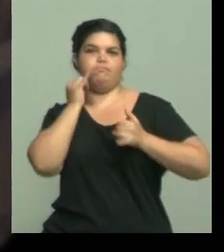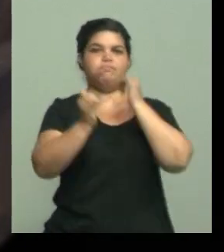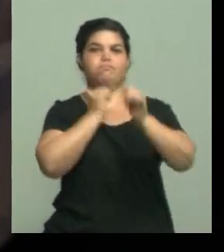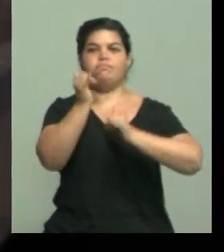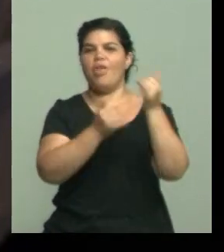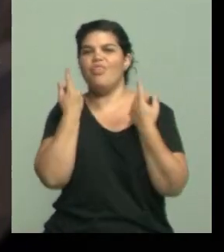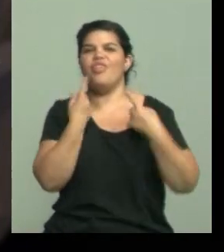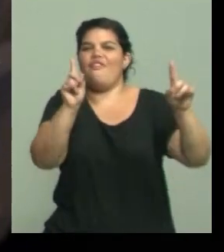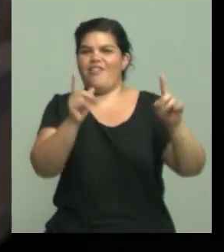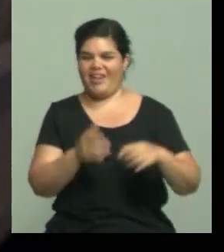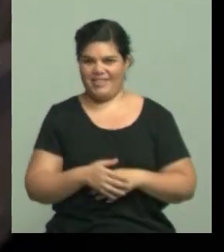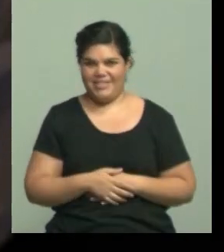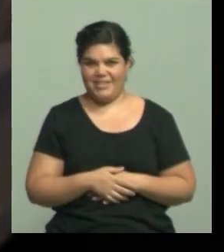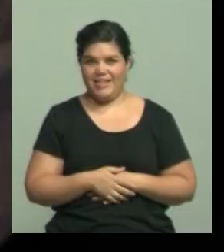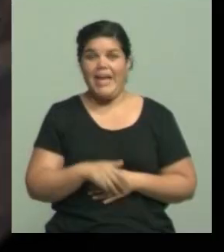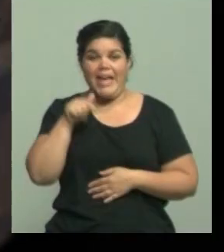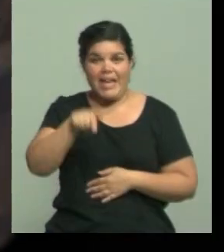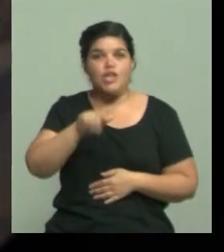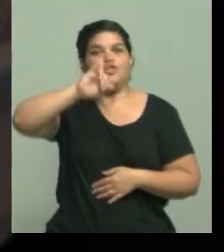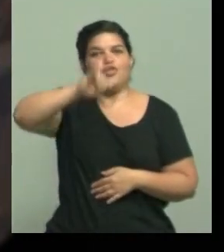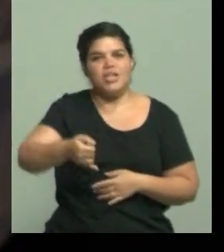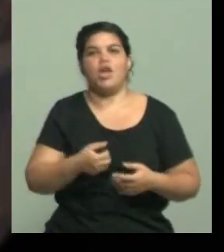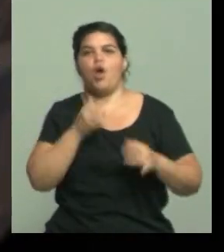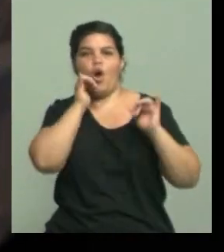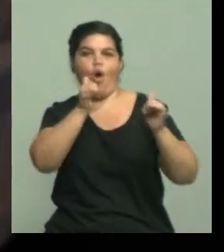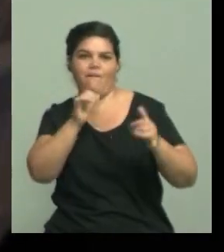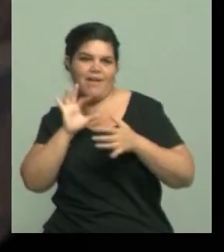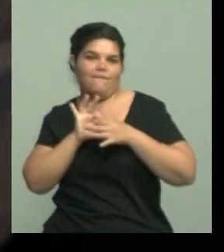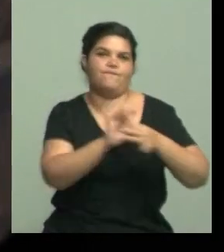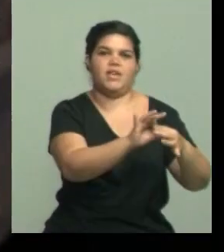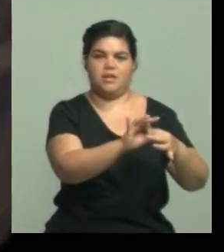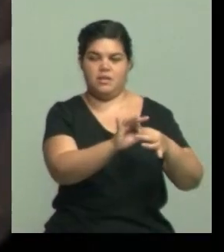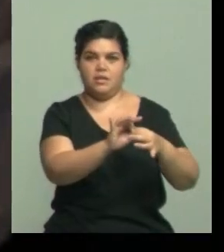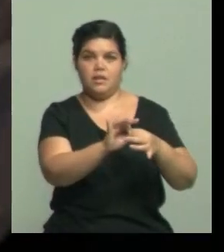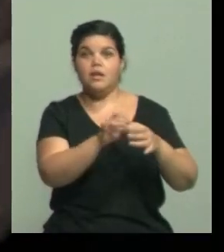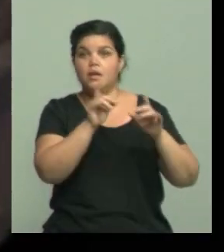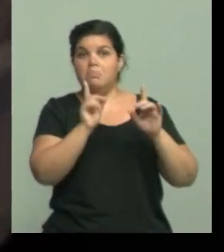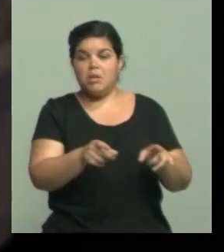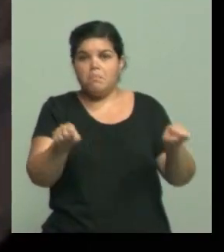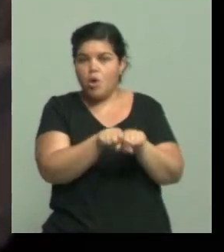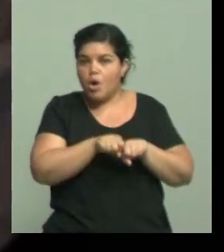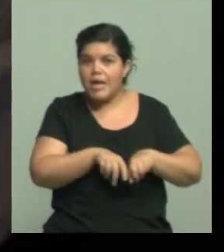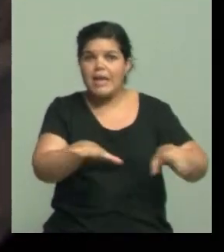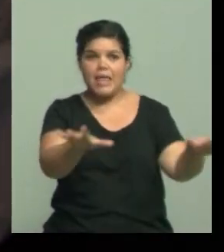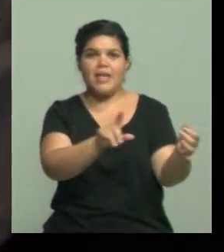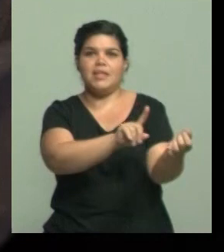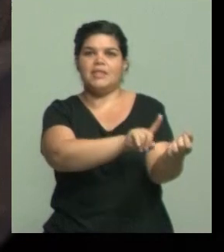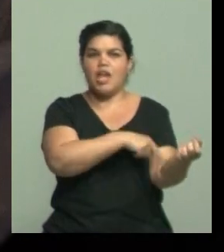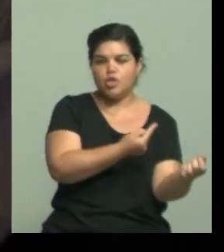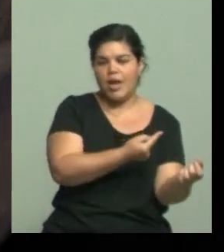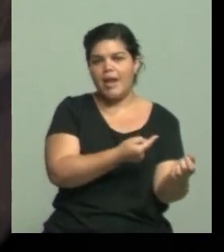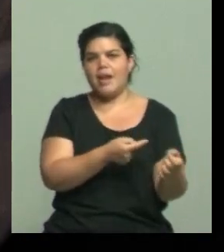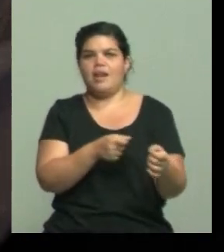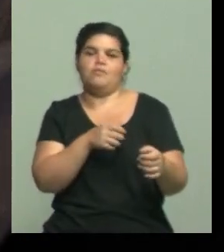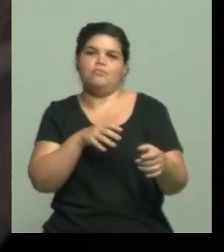es muy, muy diverso el mundo, o disímil, para decirlo mejor, de las redes sociales respecto a los medios